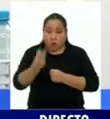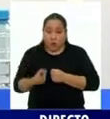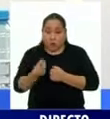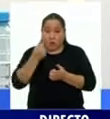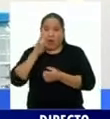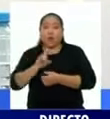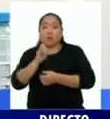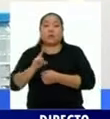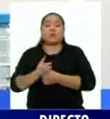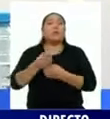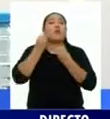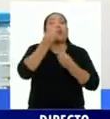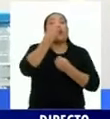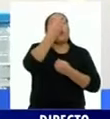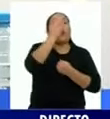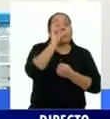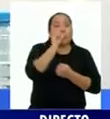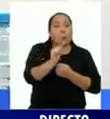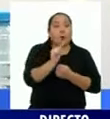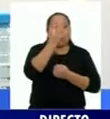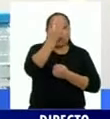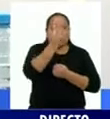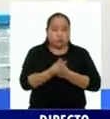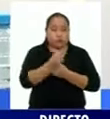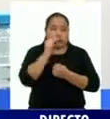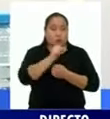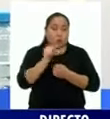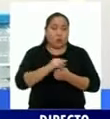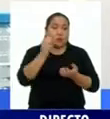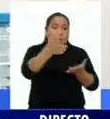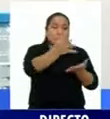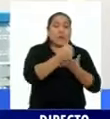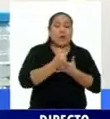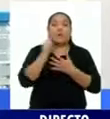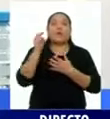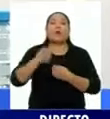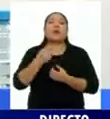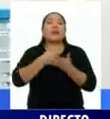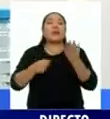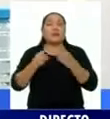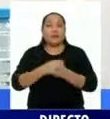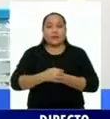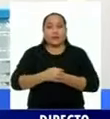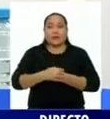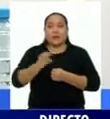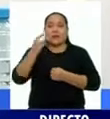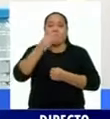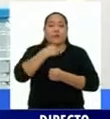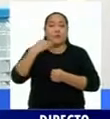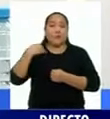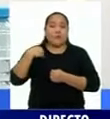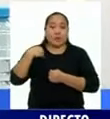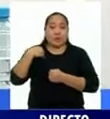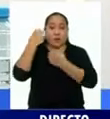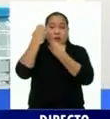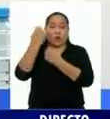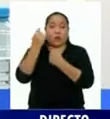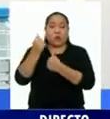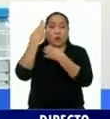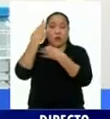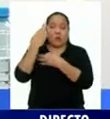cómo vamos a recaudar más. Entonces, el Ministerio de Economía y Finanzas casi siempre se opone a la creación de